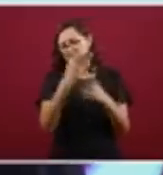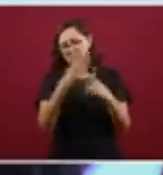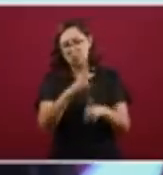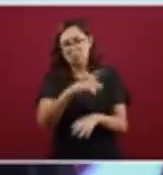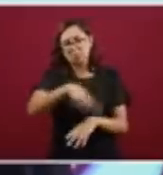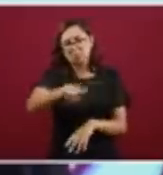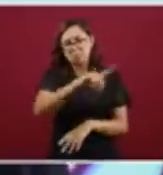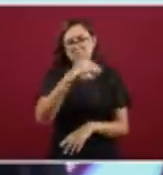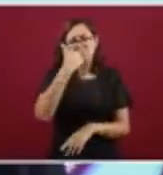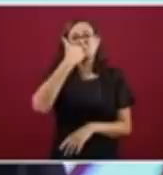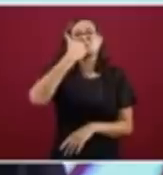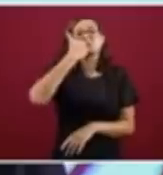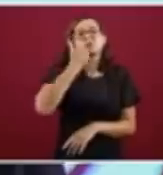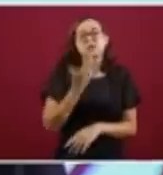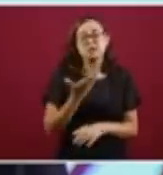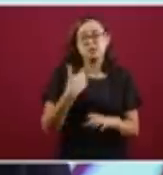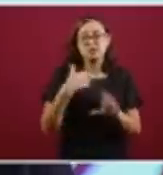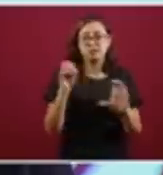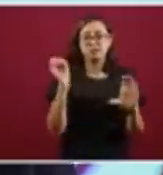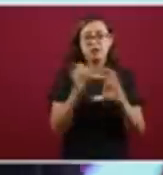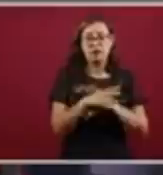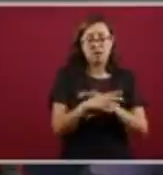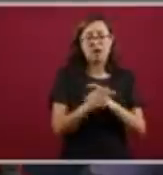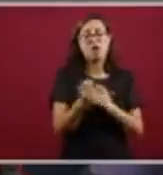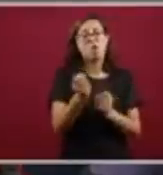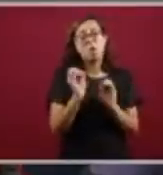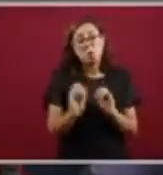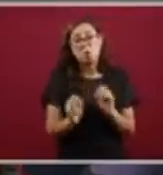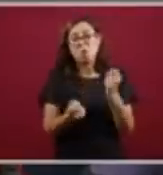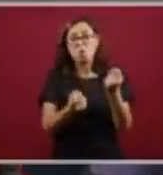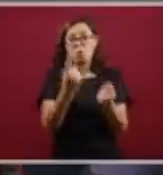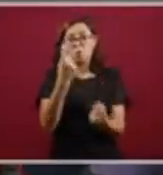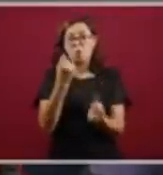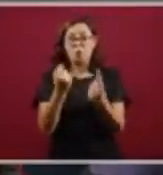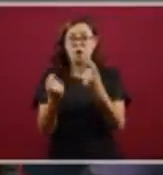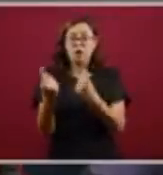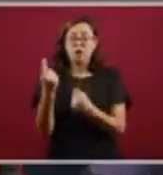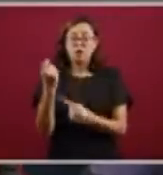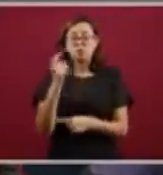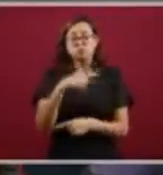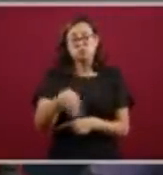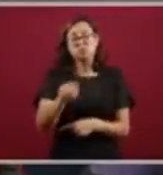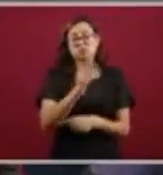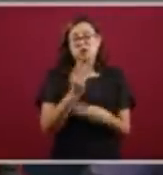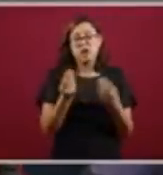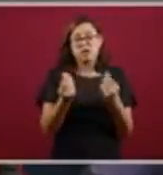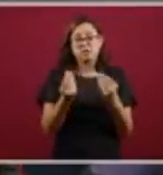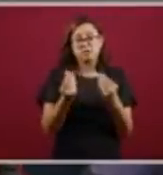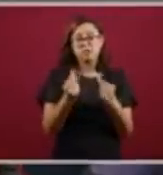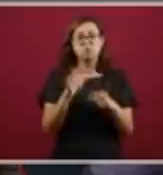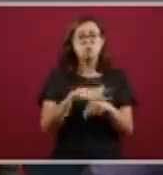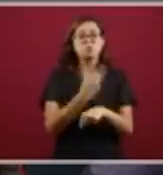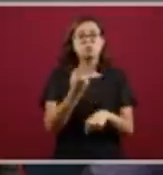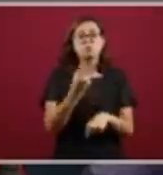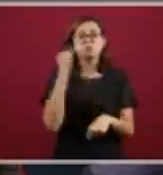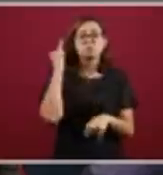bancarización, o algunos de ellos inclusive en efectivo, los que viven en la parte alta de la zona rural de la Ciudad de México. Estos